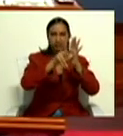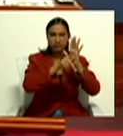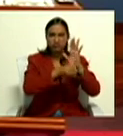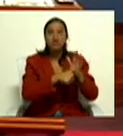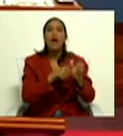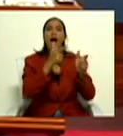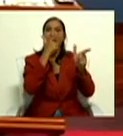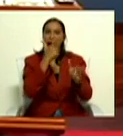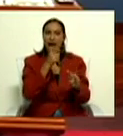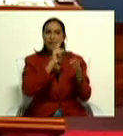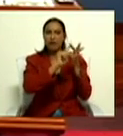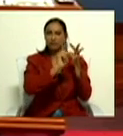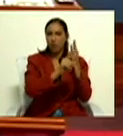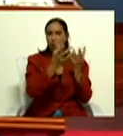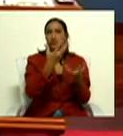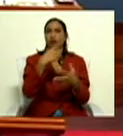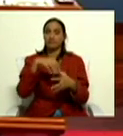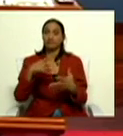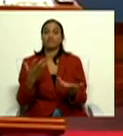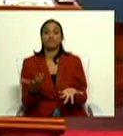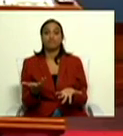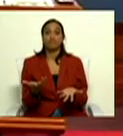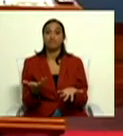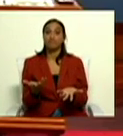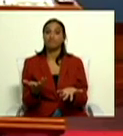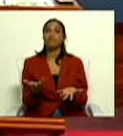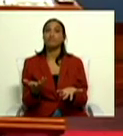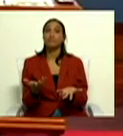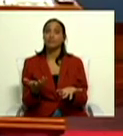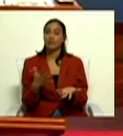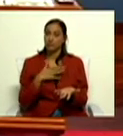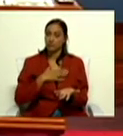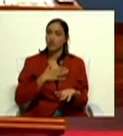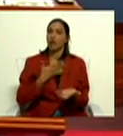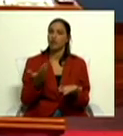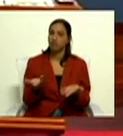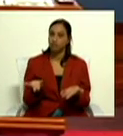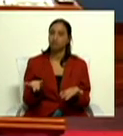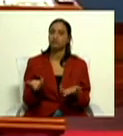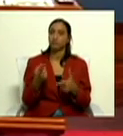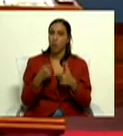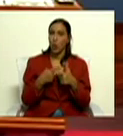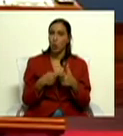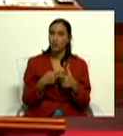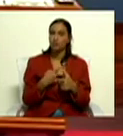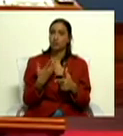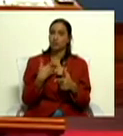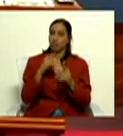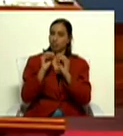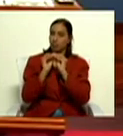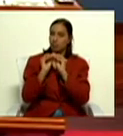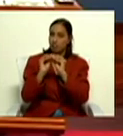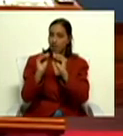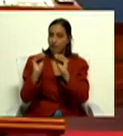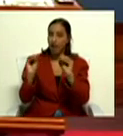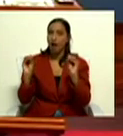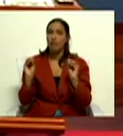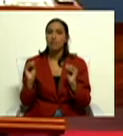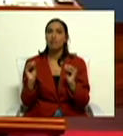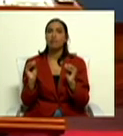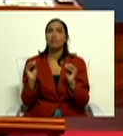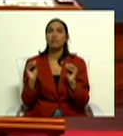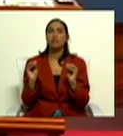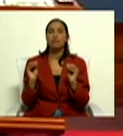acto presidencial. Por lo tanto, mi llamado siempre va a ser a que